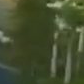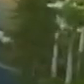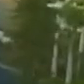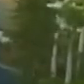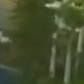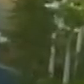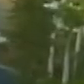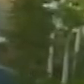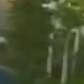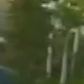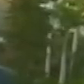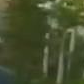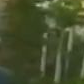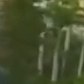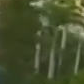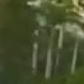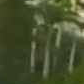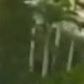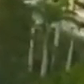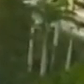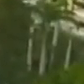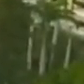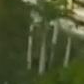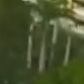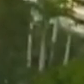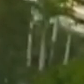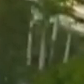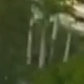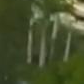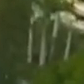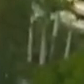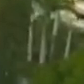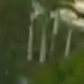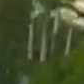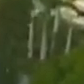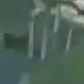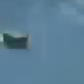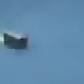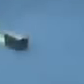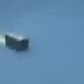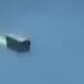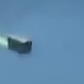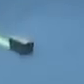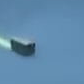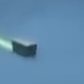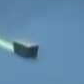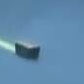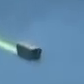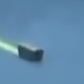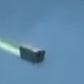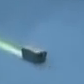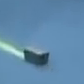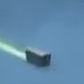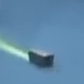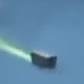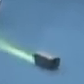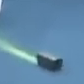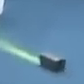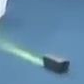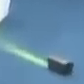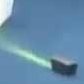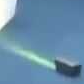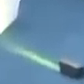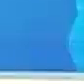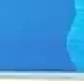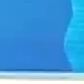Ya ingresa el presidente Nicolás Maduro Moros al Salón Ayacucho, al Palacio de Miraflores, acompañado de la doctora Cilia